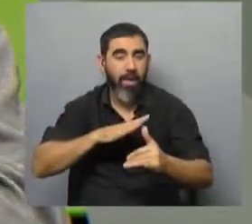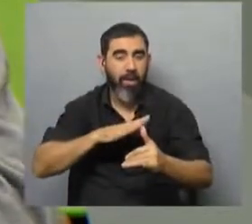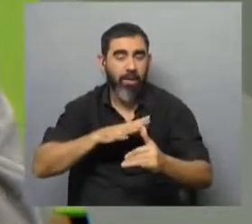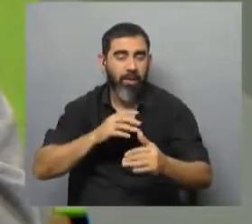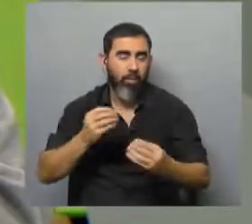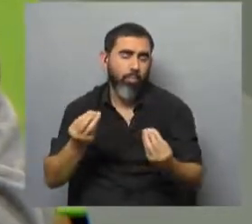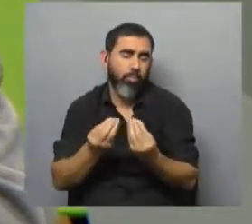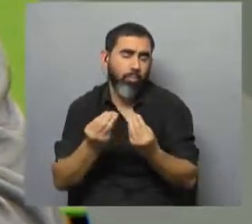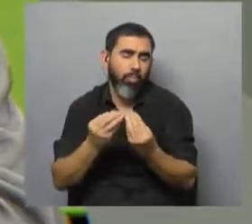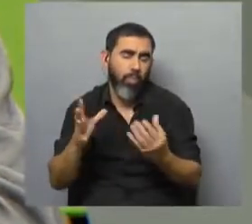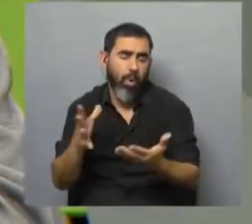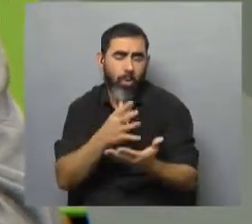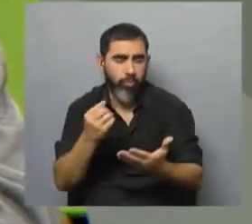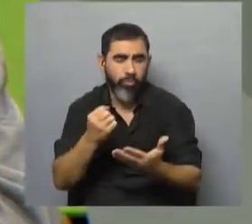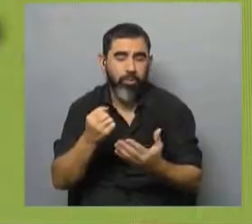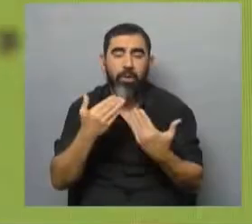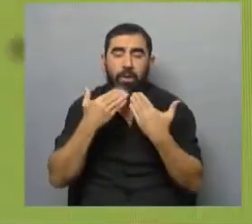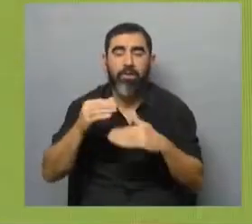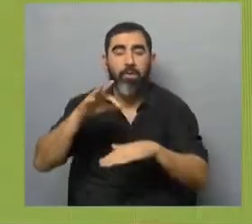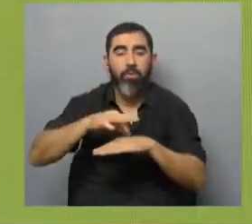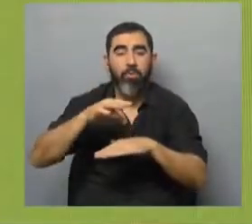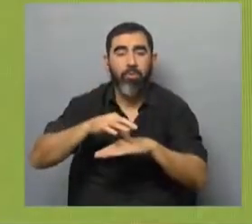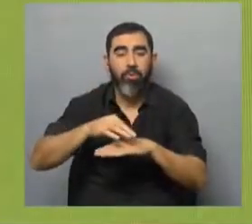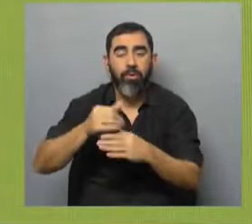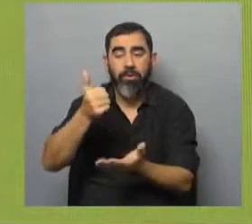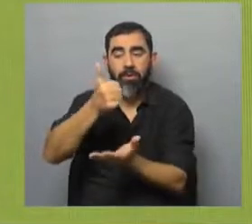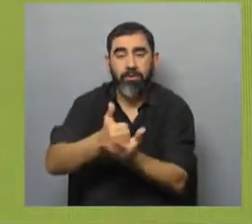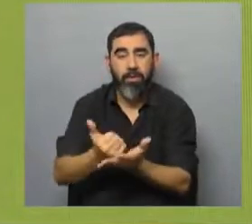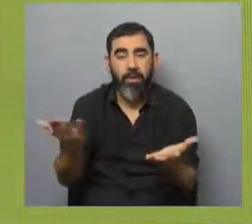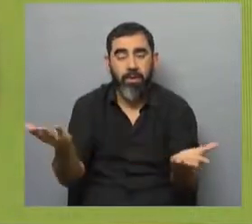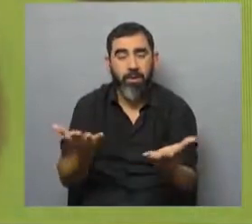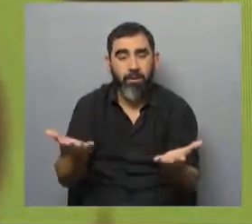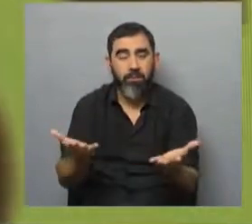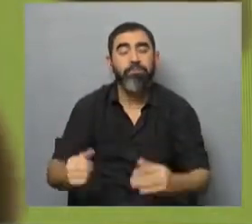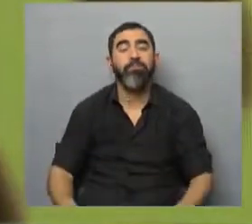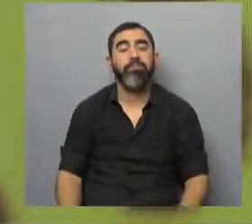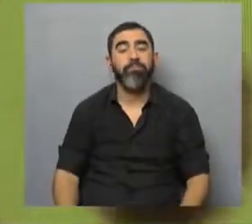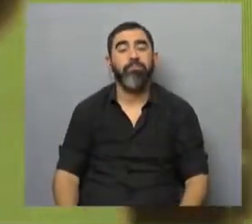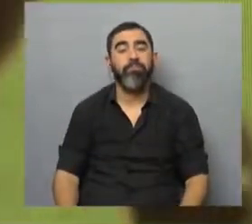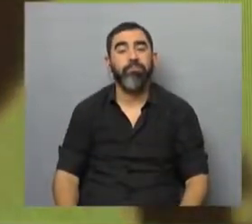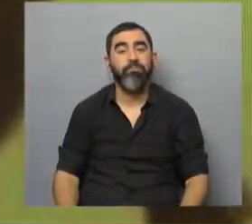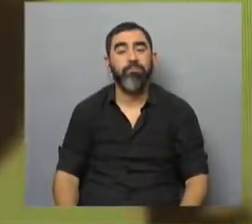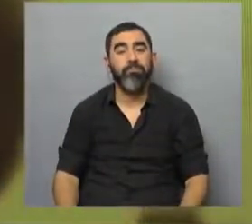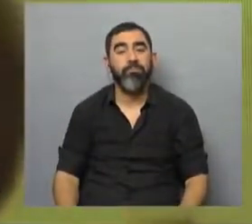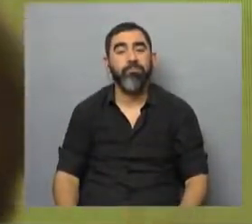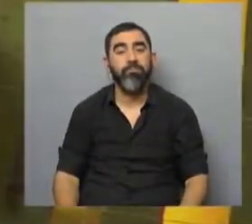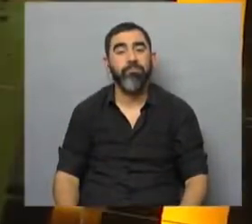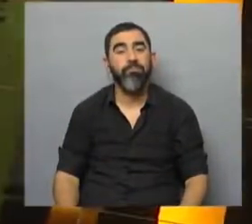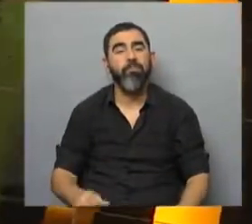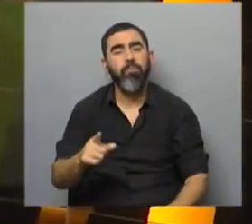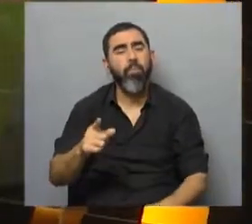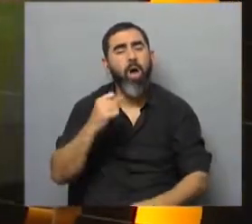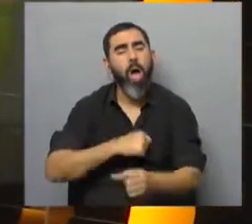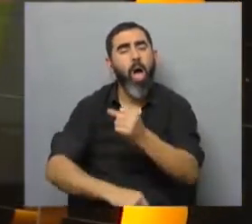exceso? Le agradecemos muchísimo a la doctora Mabel Berroa que nos acompañe aquí en estudio. Bienvenida y muchas gracias. Tú hace muchos años